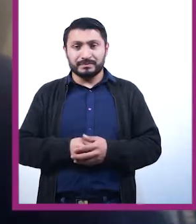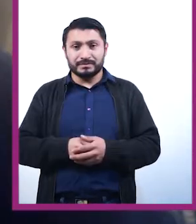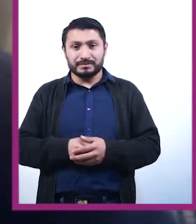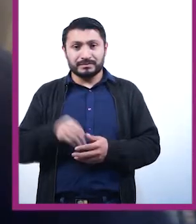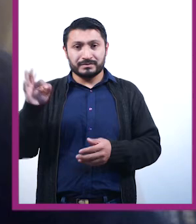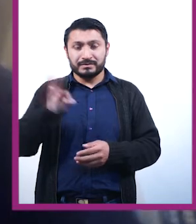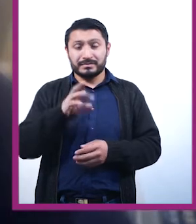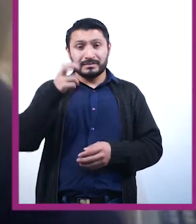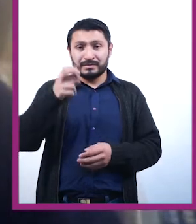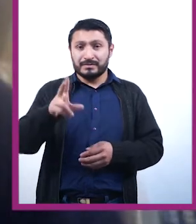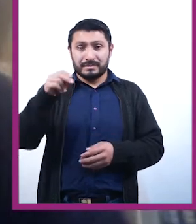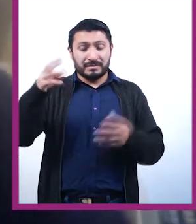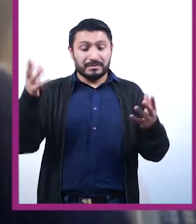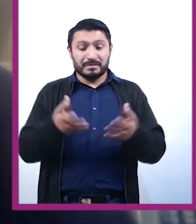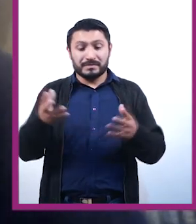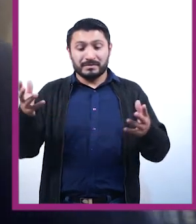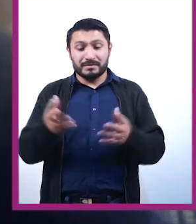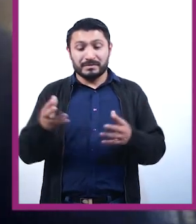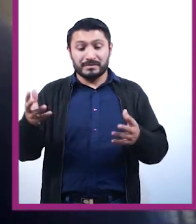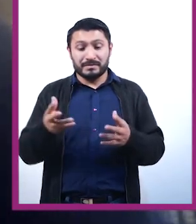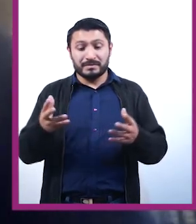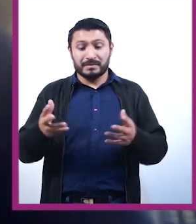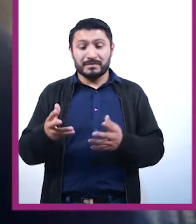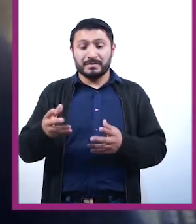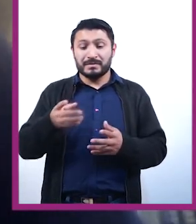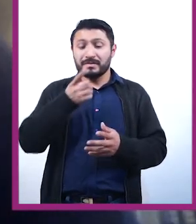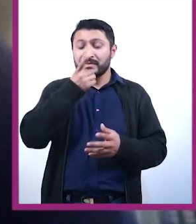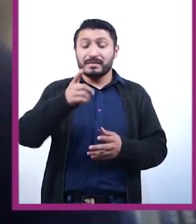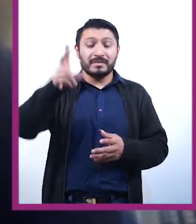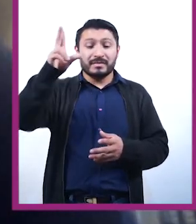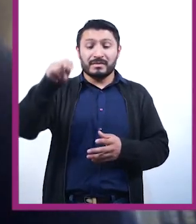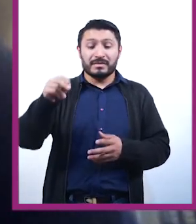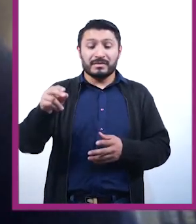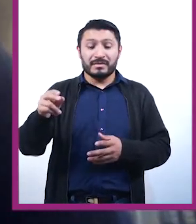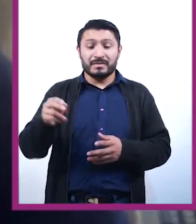no, eso no lo hacemos, ¿no? Y dejamos que los